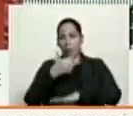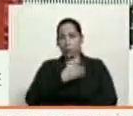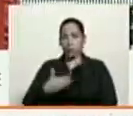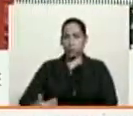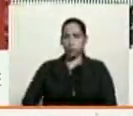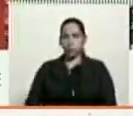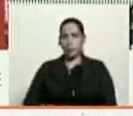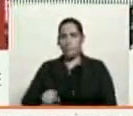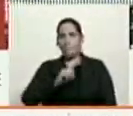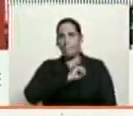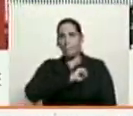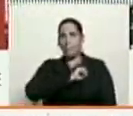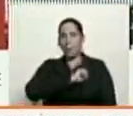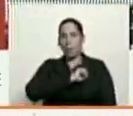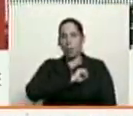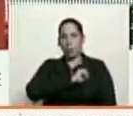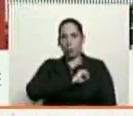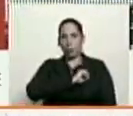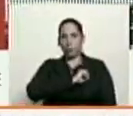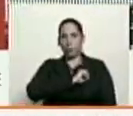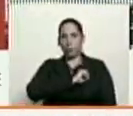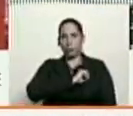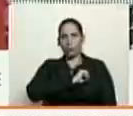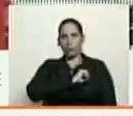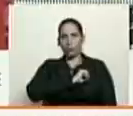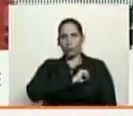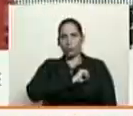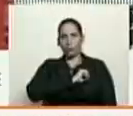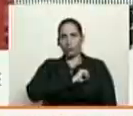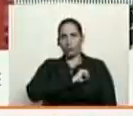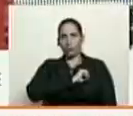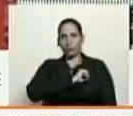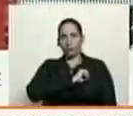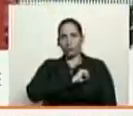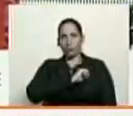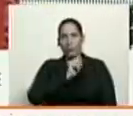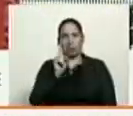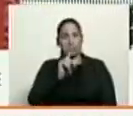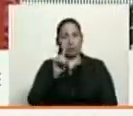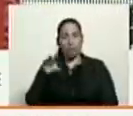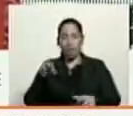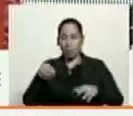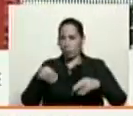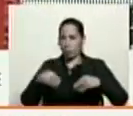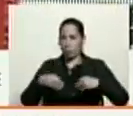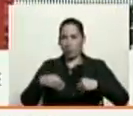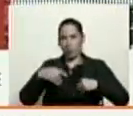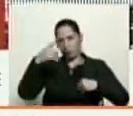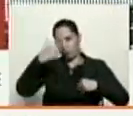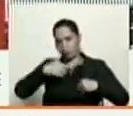miedo, les da temor, y no han asumido, no han tenido una posición frontal.